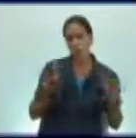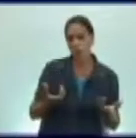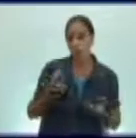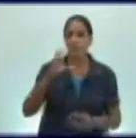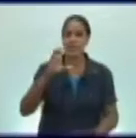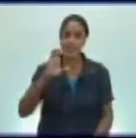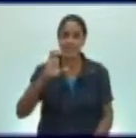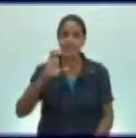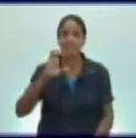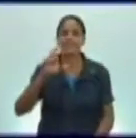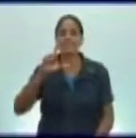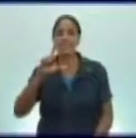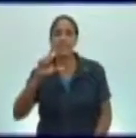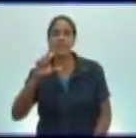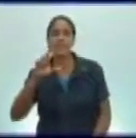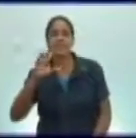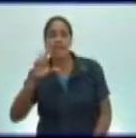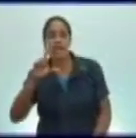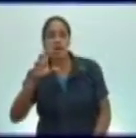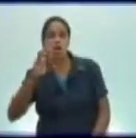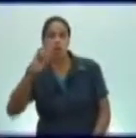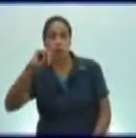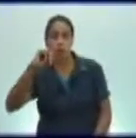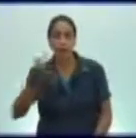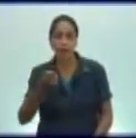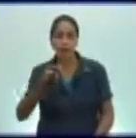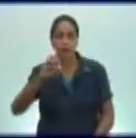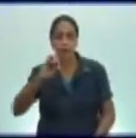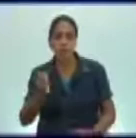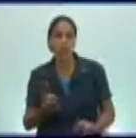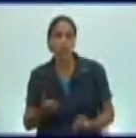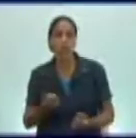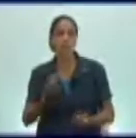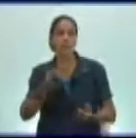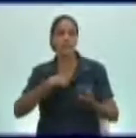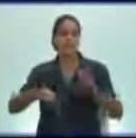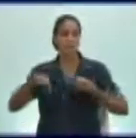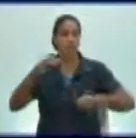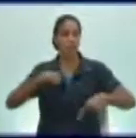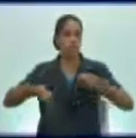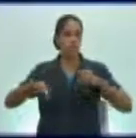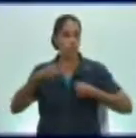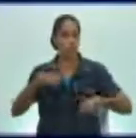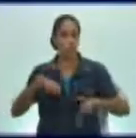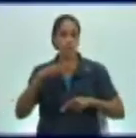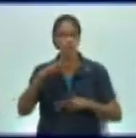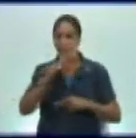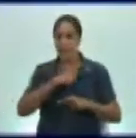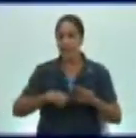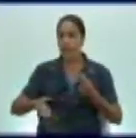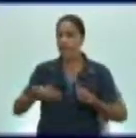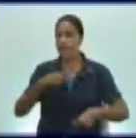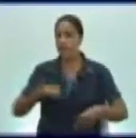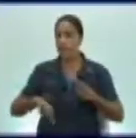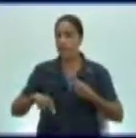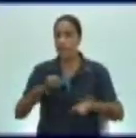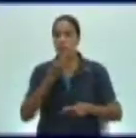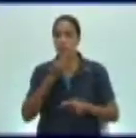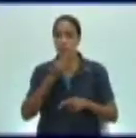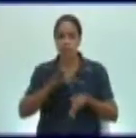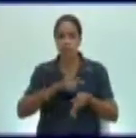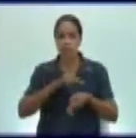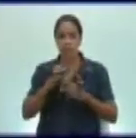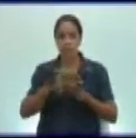segmentados y provistos de un sistema circulatorio cerrado. Le doy un tiempo para que ustedes puedan copiar